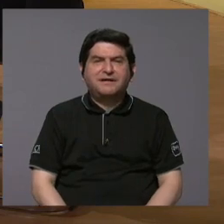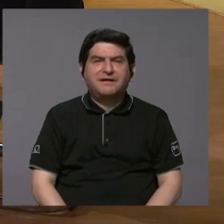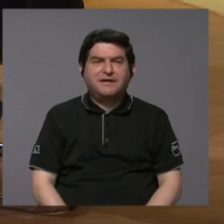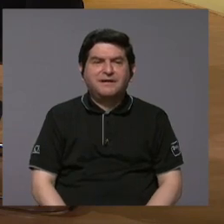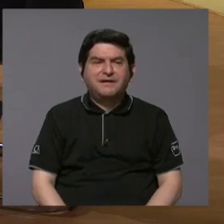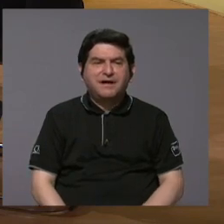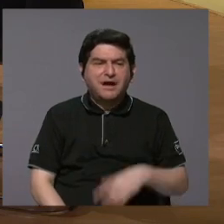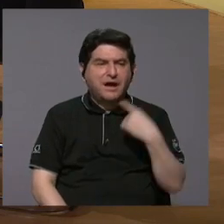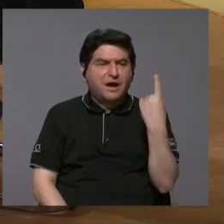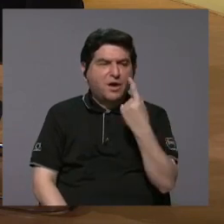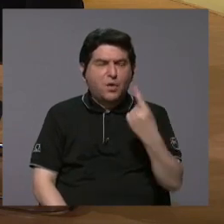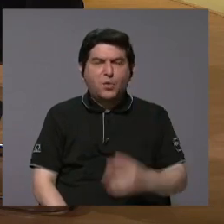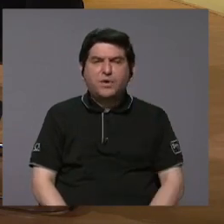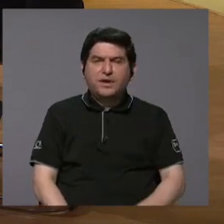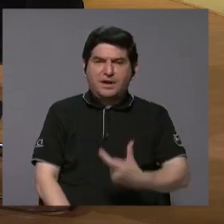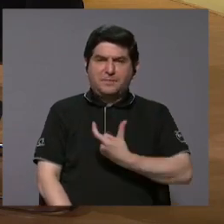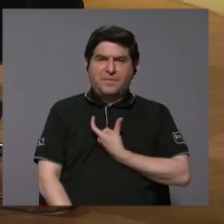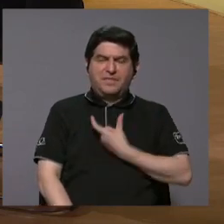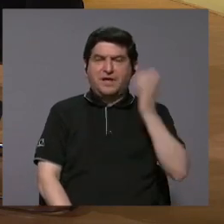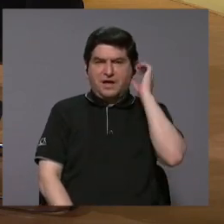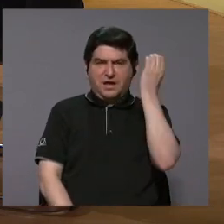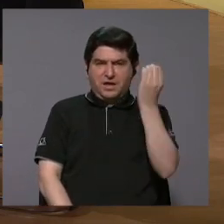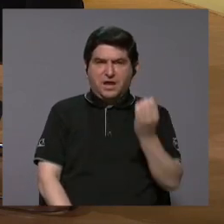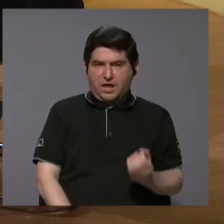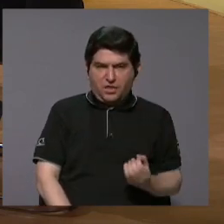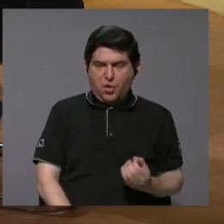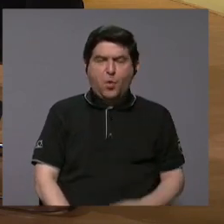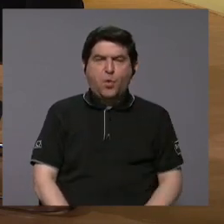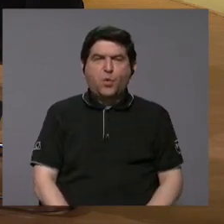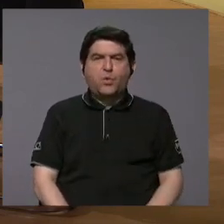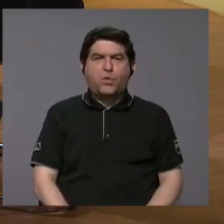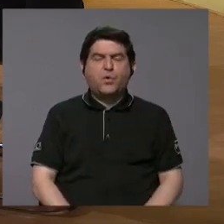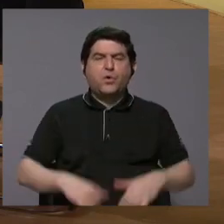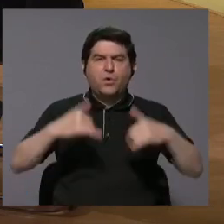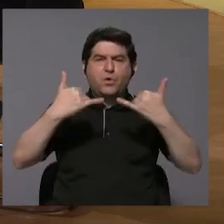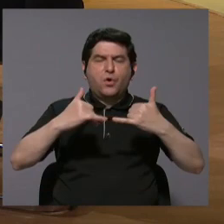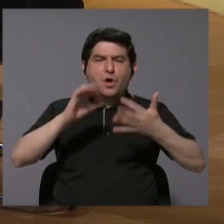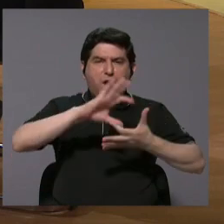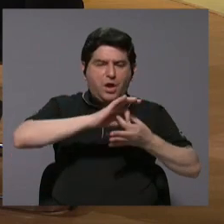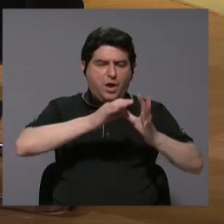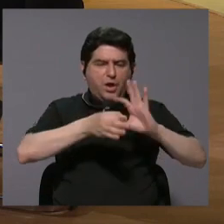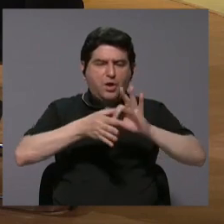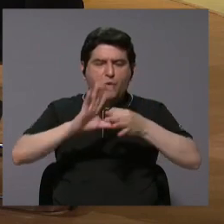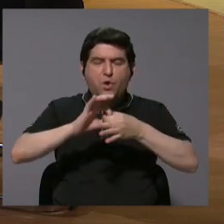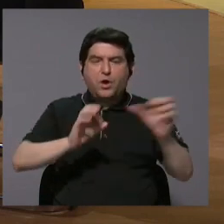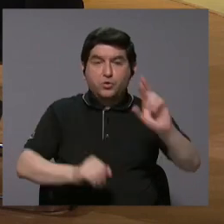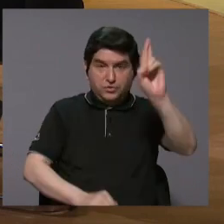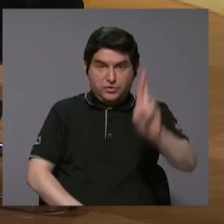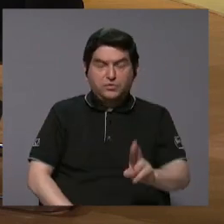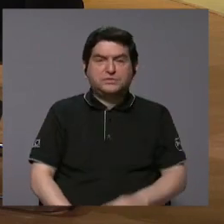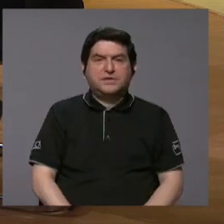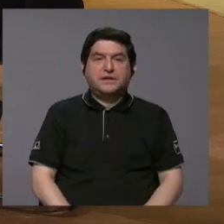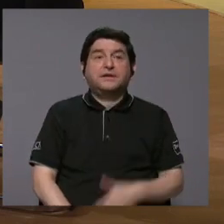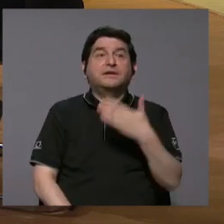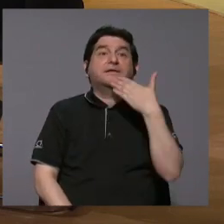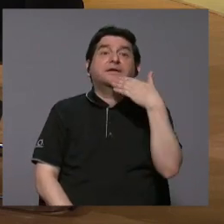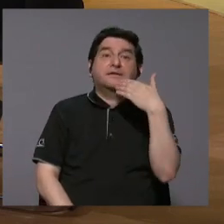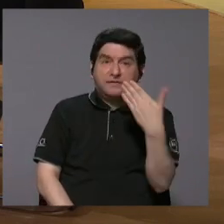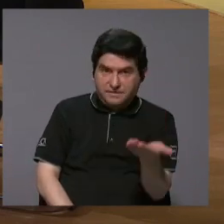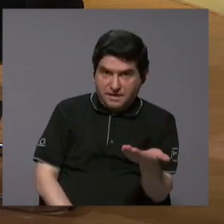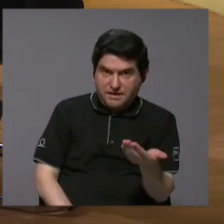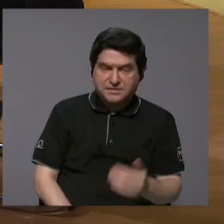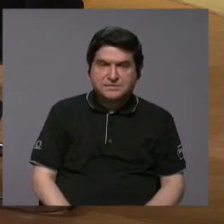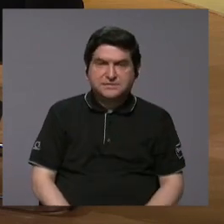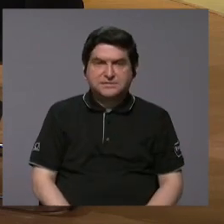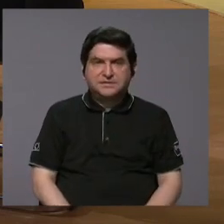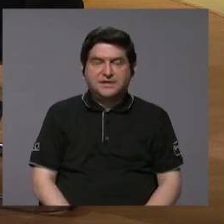la única medalla de oro en Juegos Olímpicos que Costa Rica tiene, la tuvo